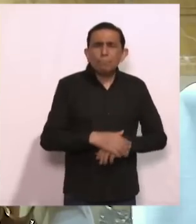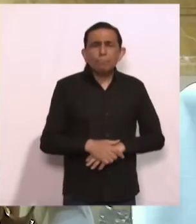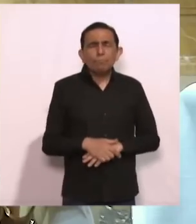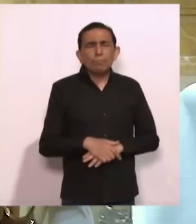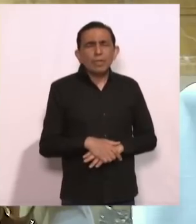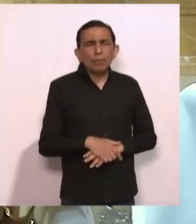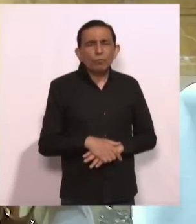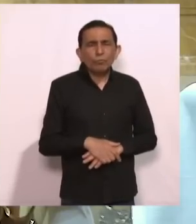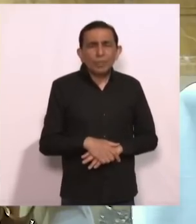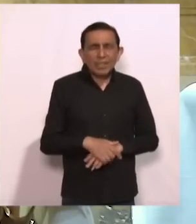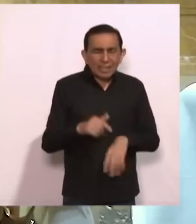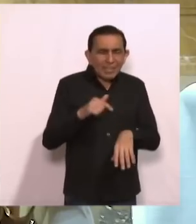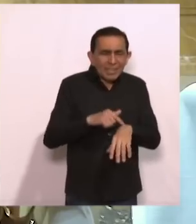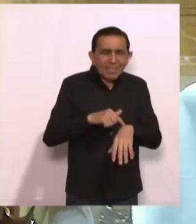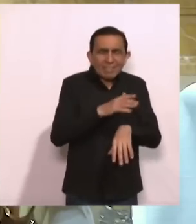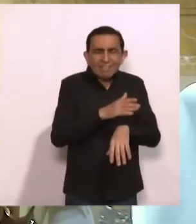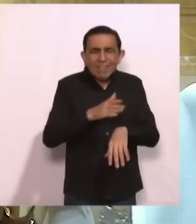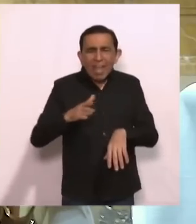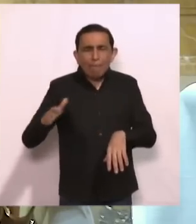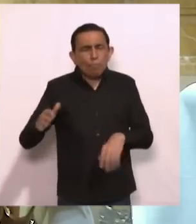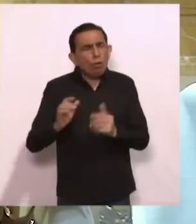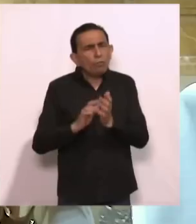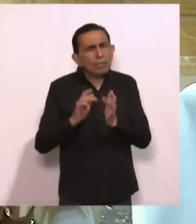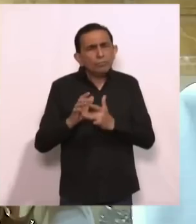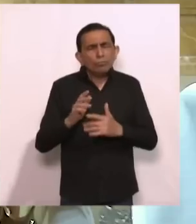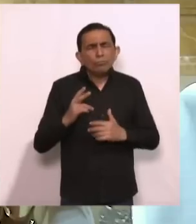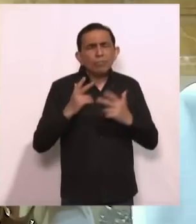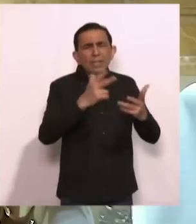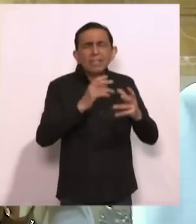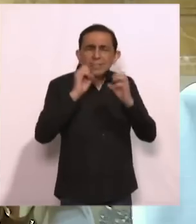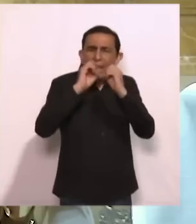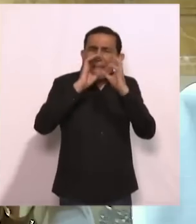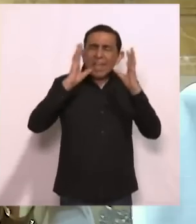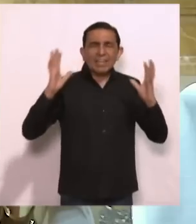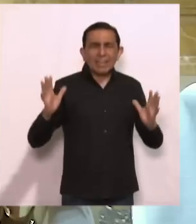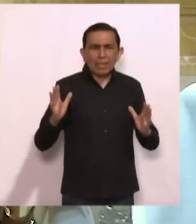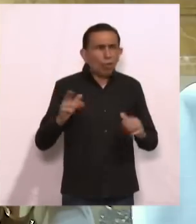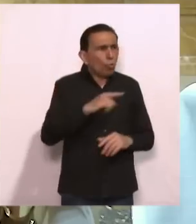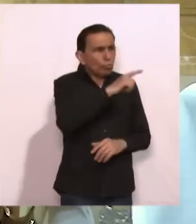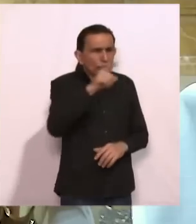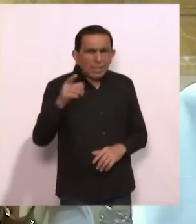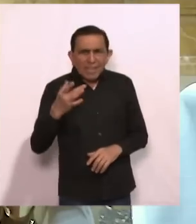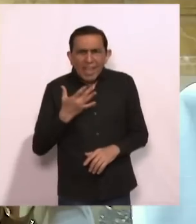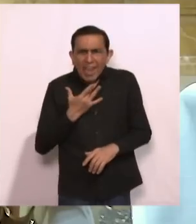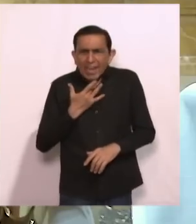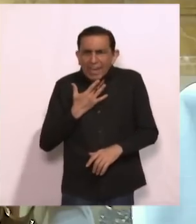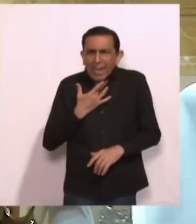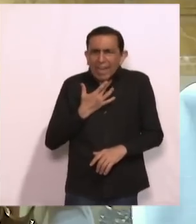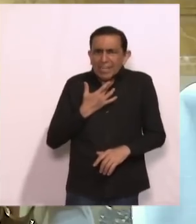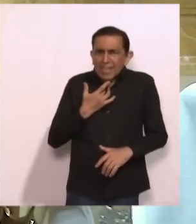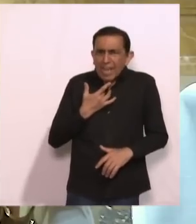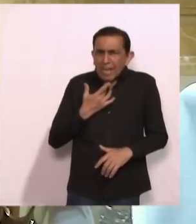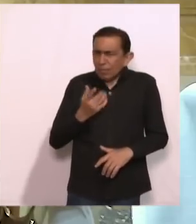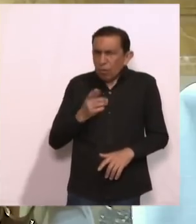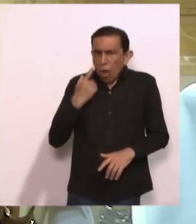de los últimos tiempos. Y Jesús dice con claridad: no se dejen engañar, no se dejen